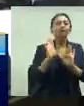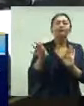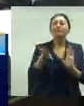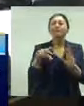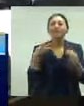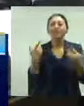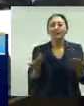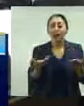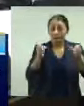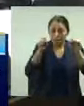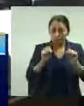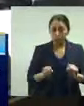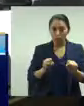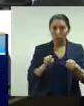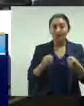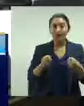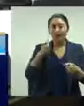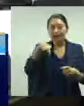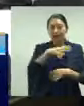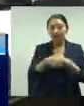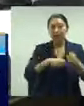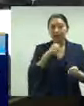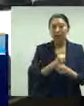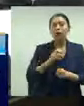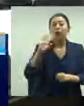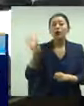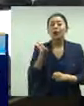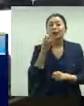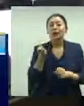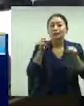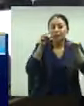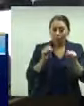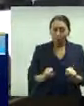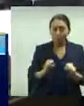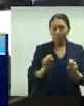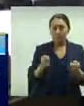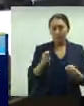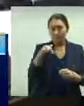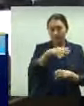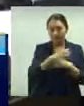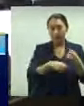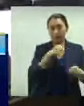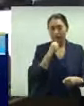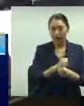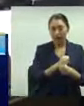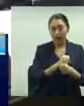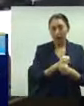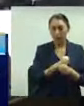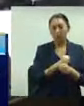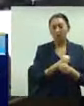qué es posible realizar este año, qué es posible, qué es viable, para que a partir de ahí se construya.